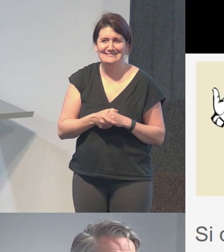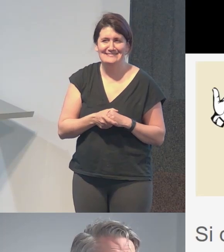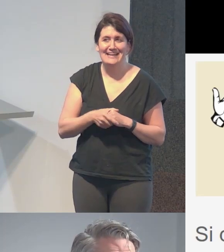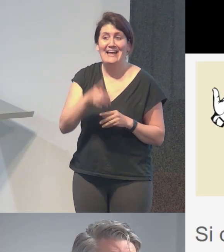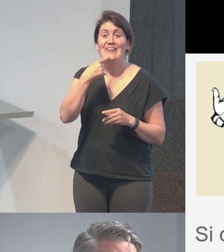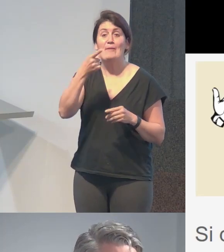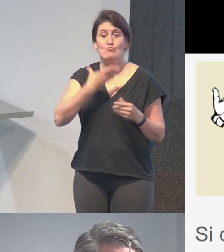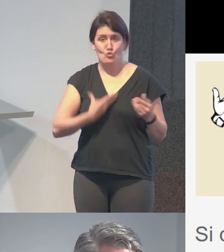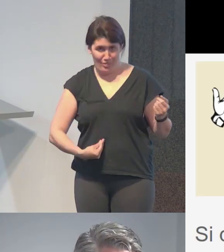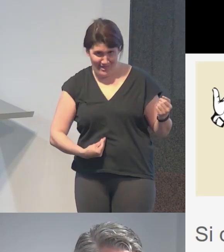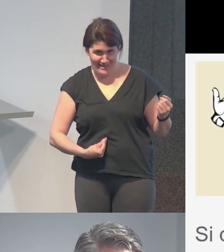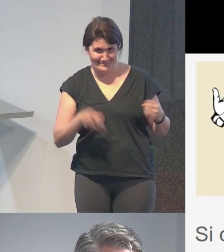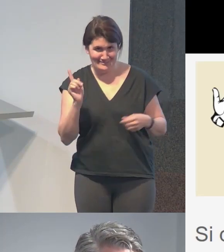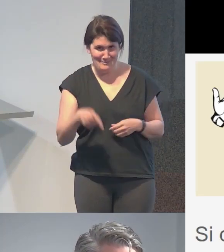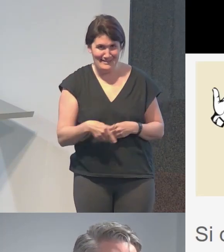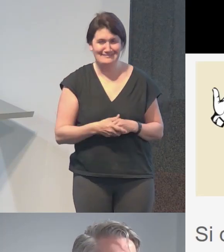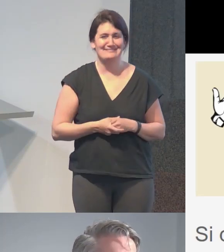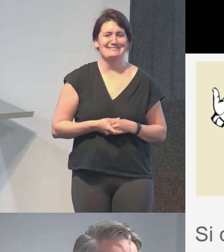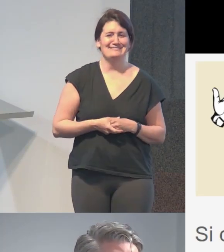de Murcia